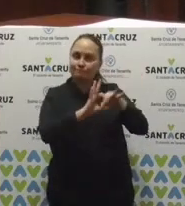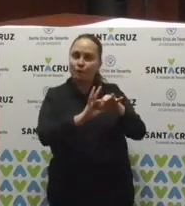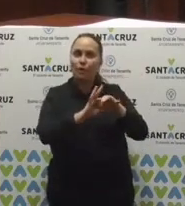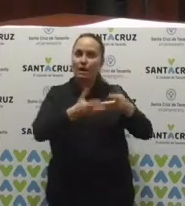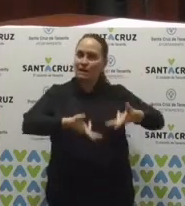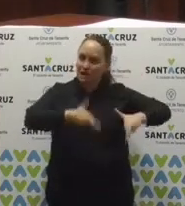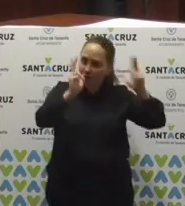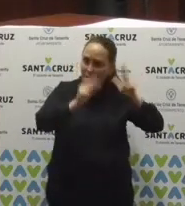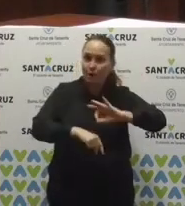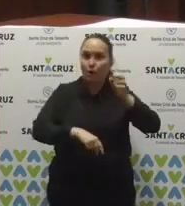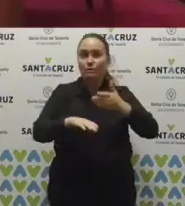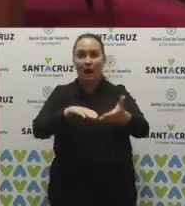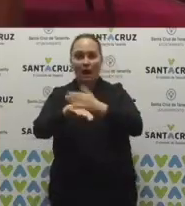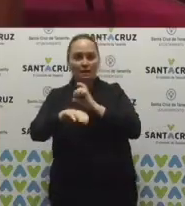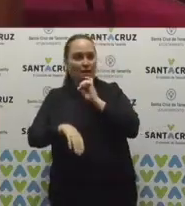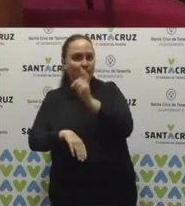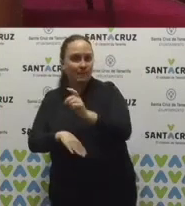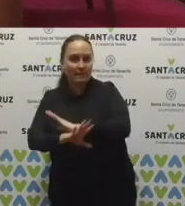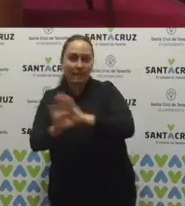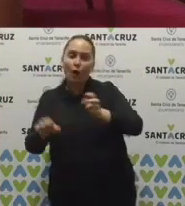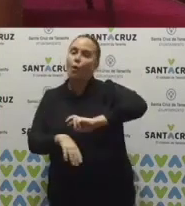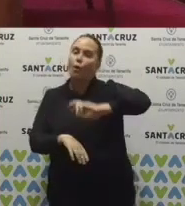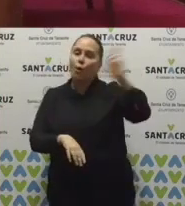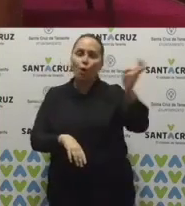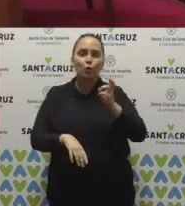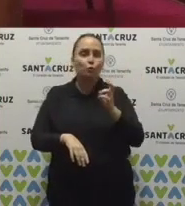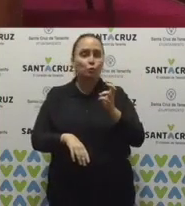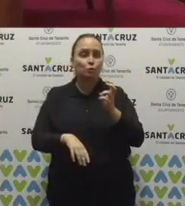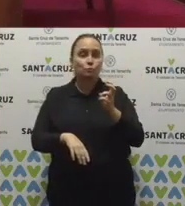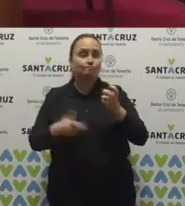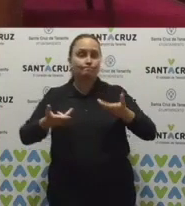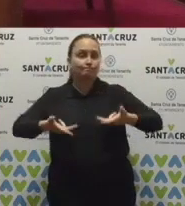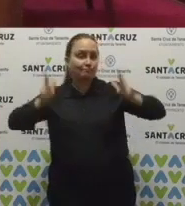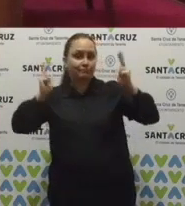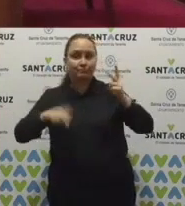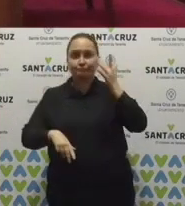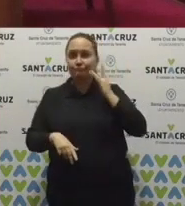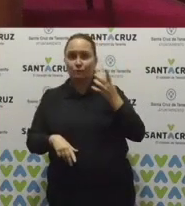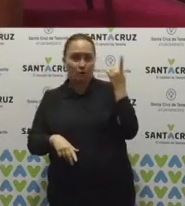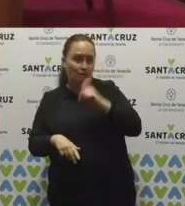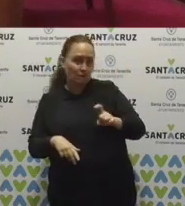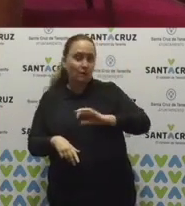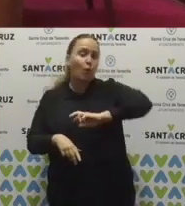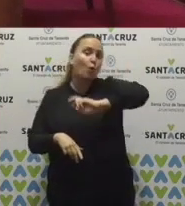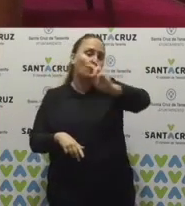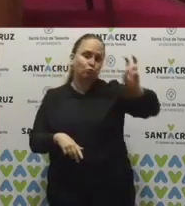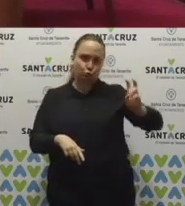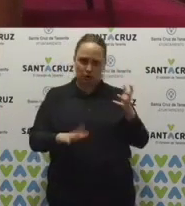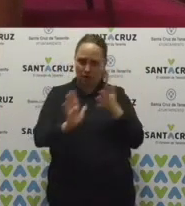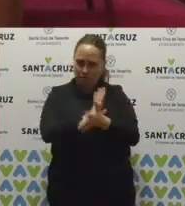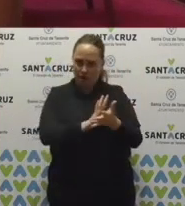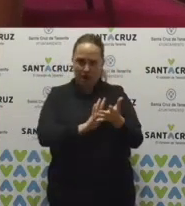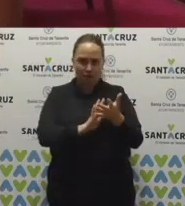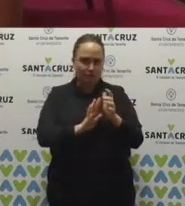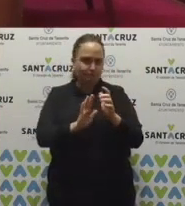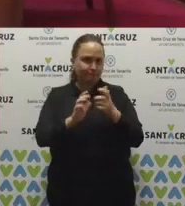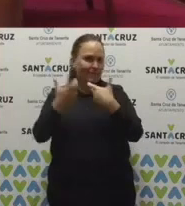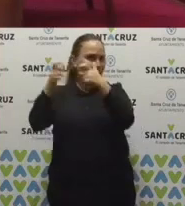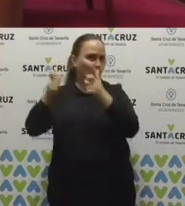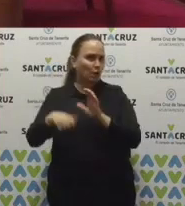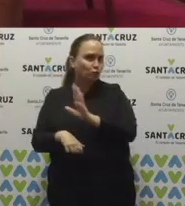previa a actuaciones exentas y actos no sujeto para estar amparados por otro título por tanto a